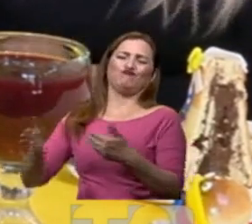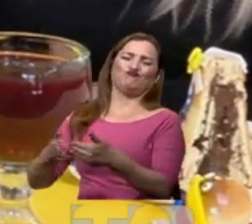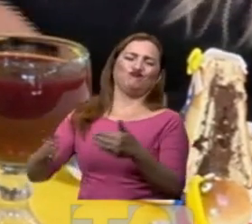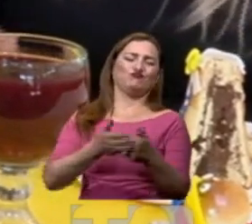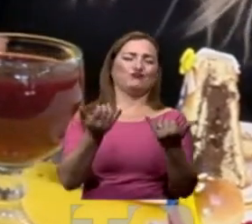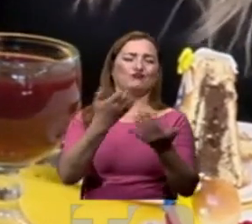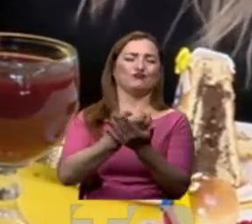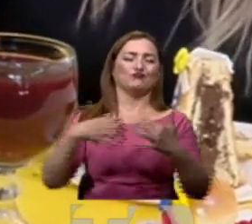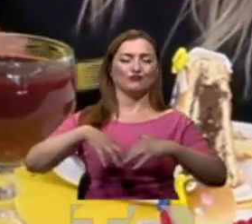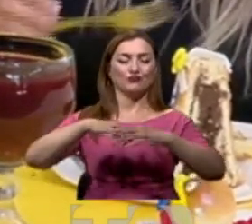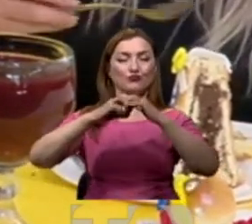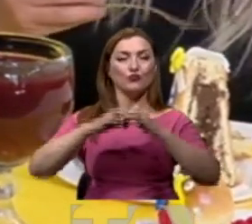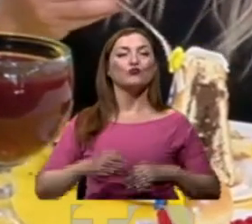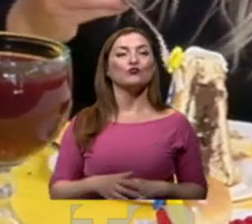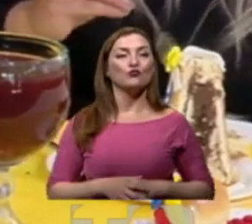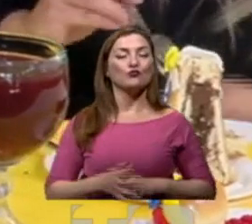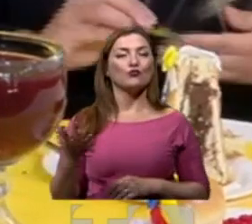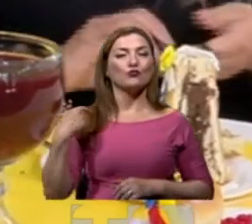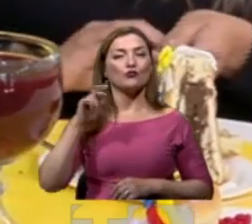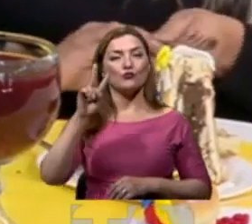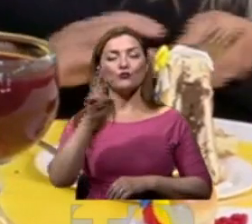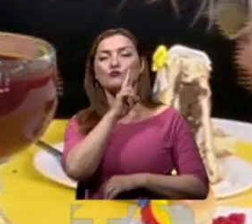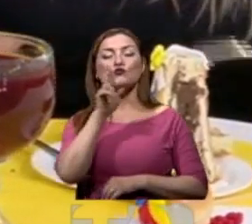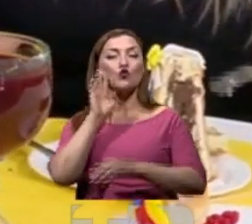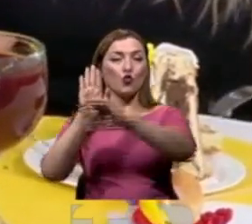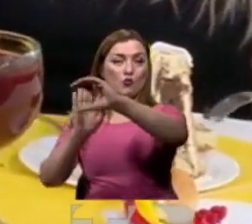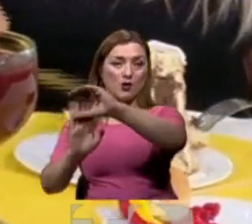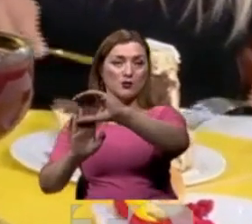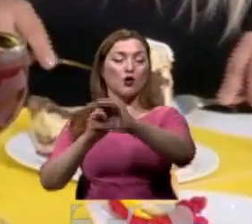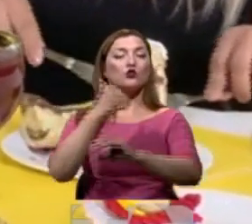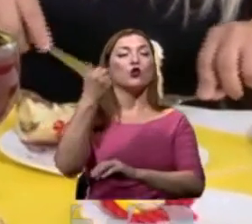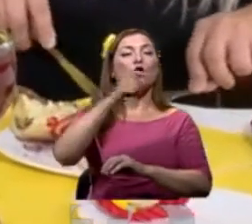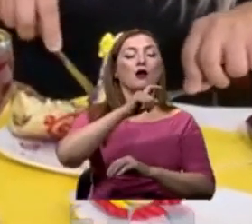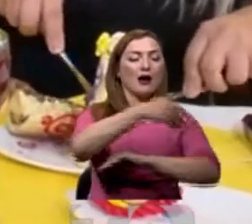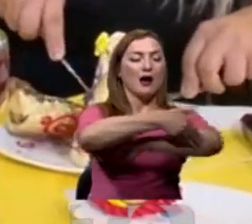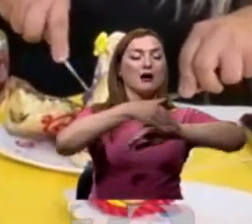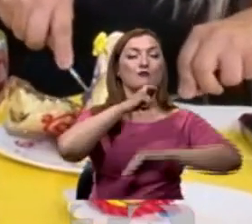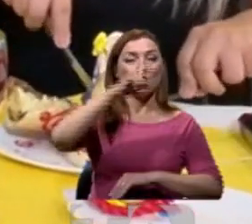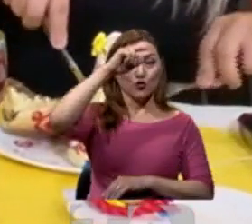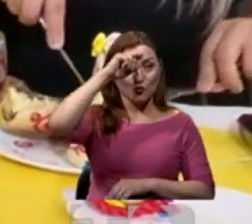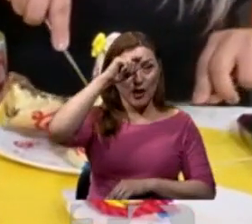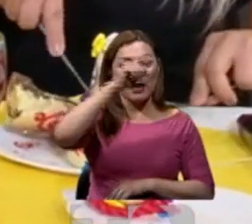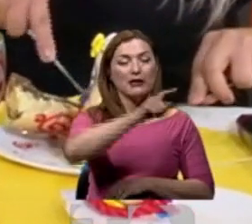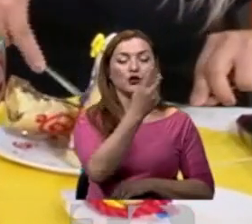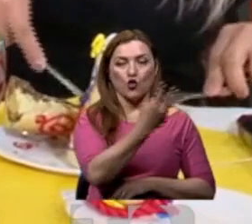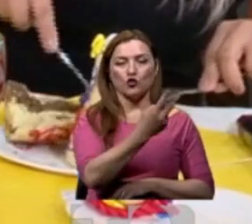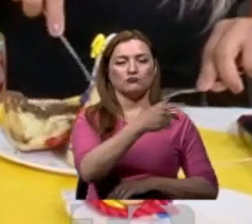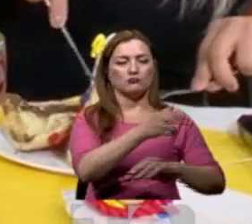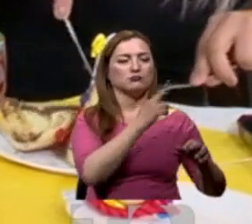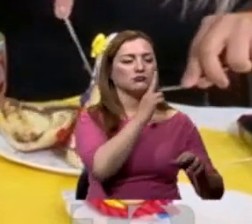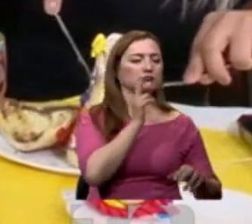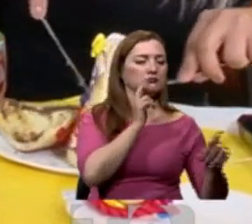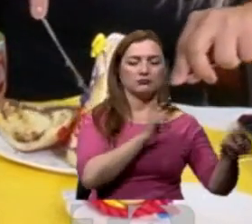reactivación económica. Así es, nosotros tuvimos dos sucursales más, una en Cumbayá, otra en la Portugal. Fueron nuestras dos sucursales, siempre fue